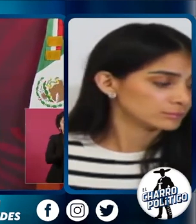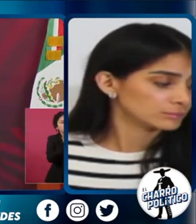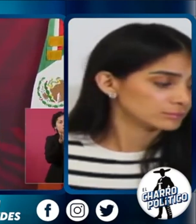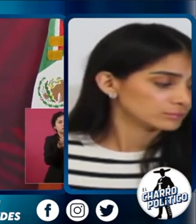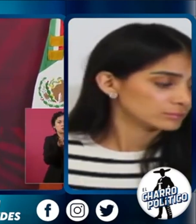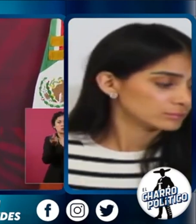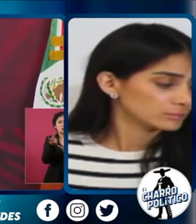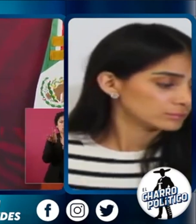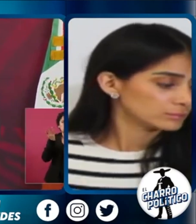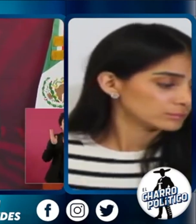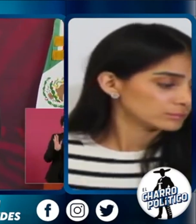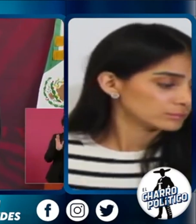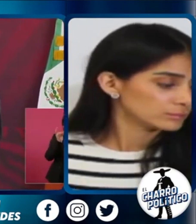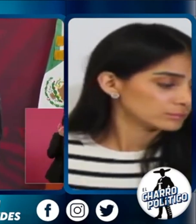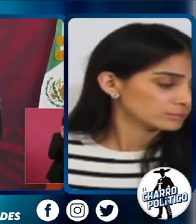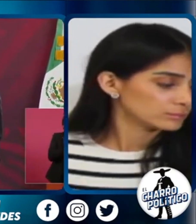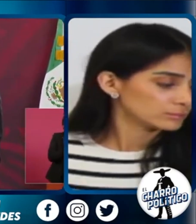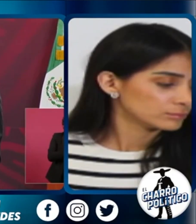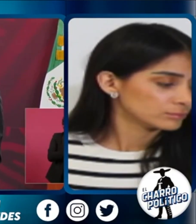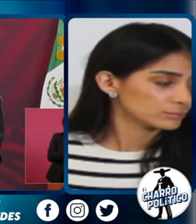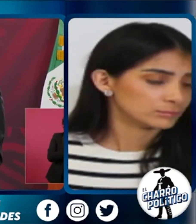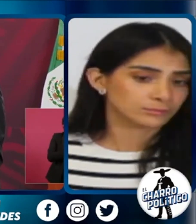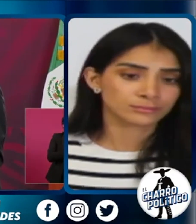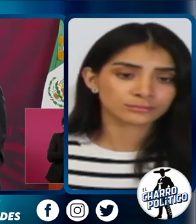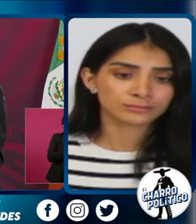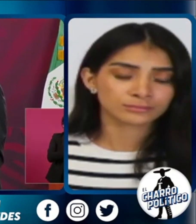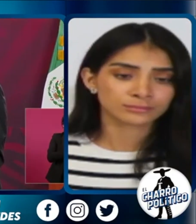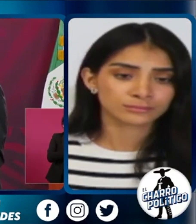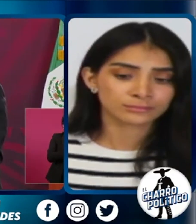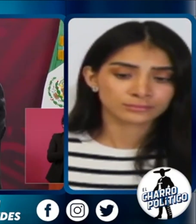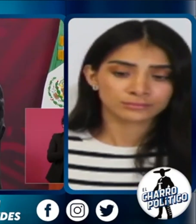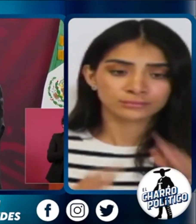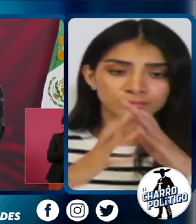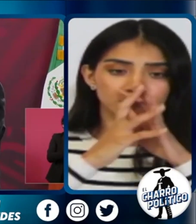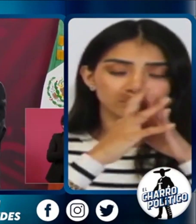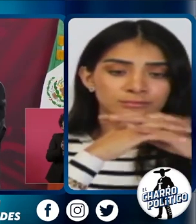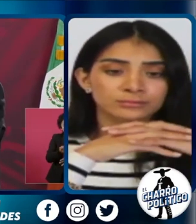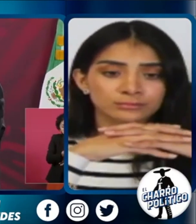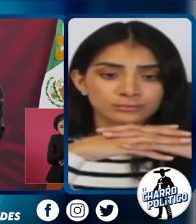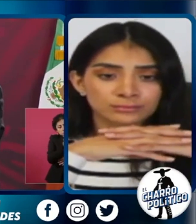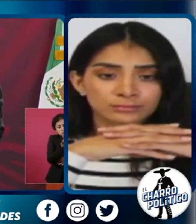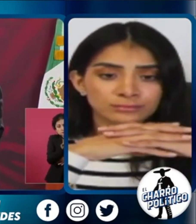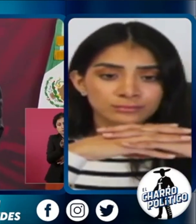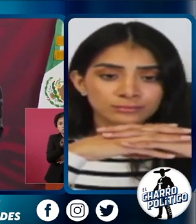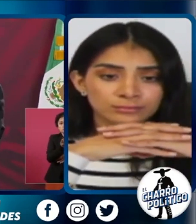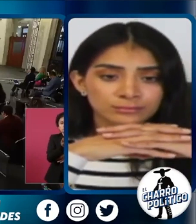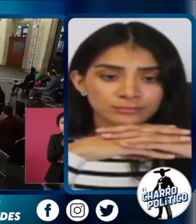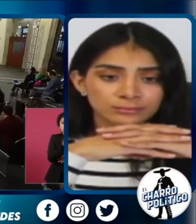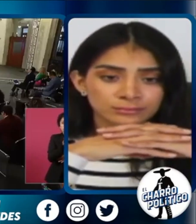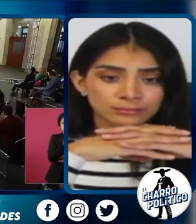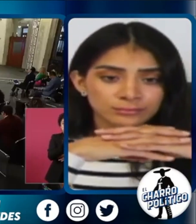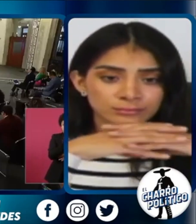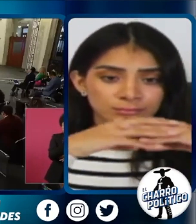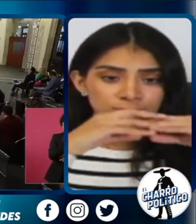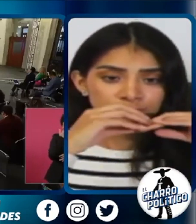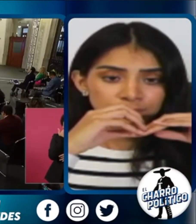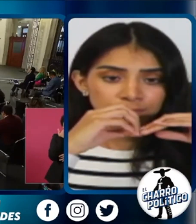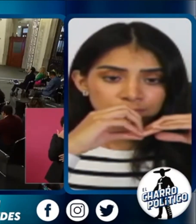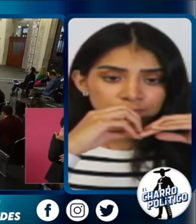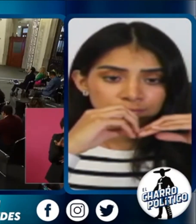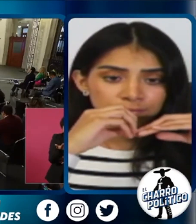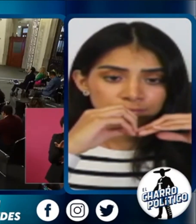como un referéndum, una consulta. ¿Quieres que regresen